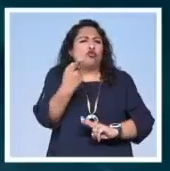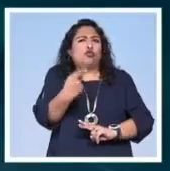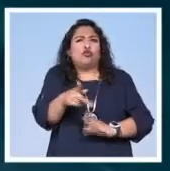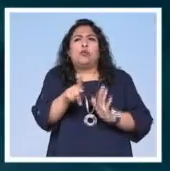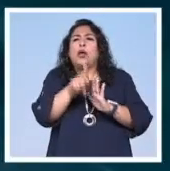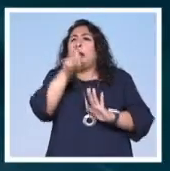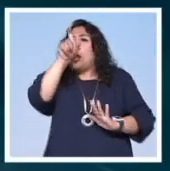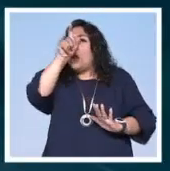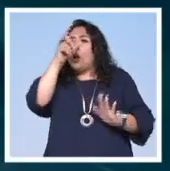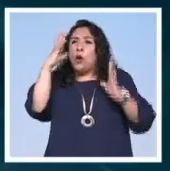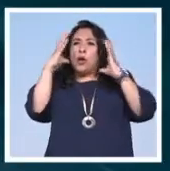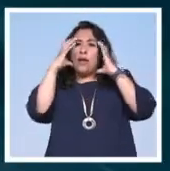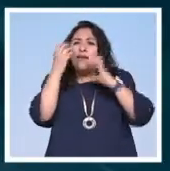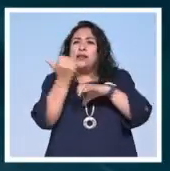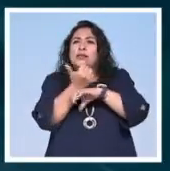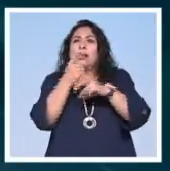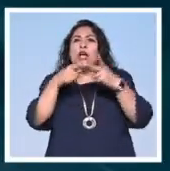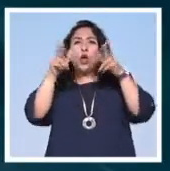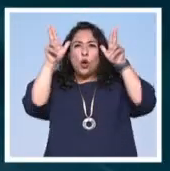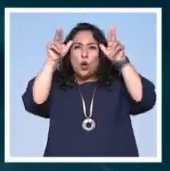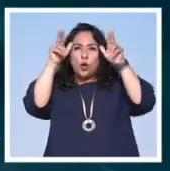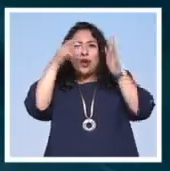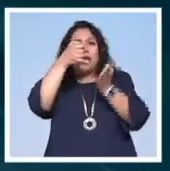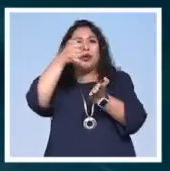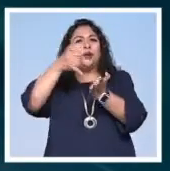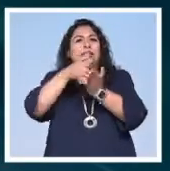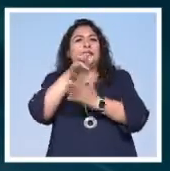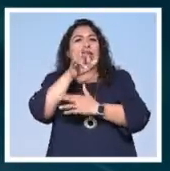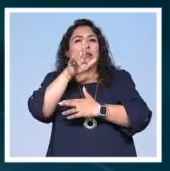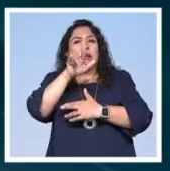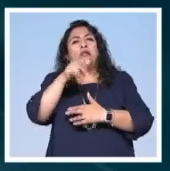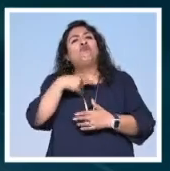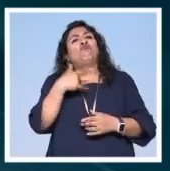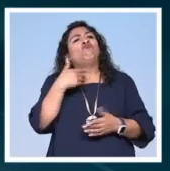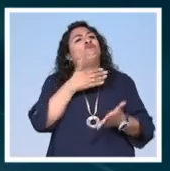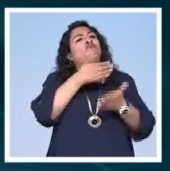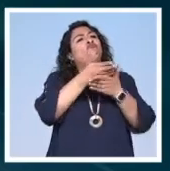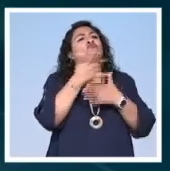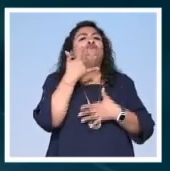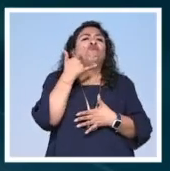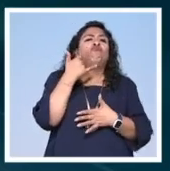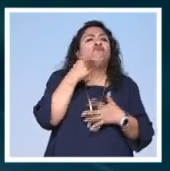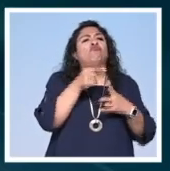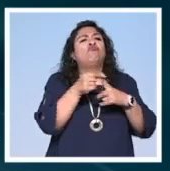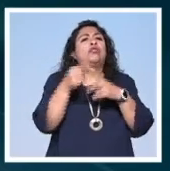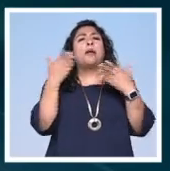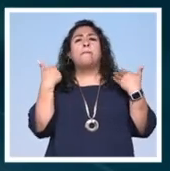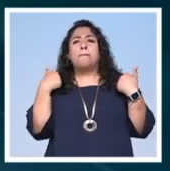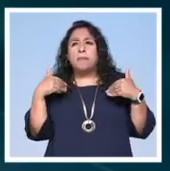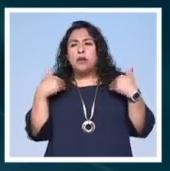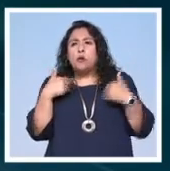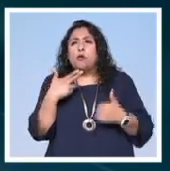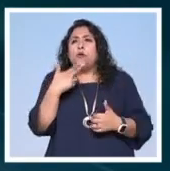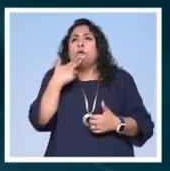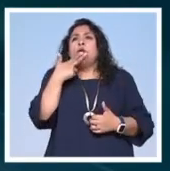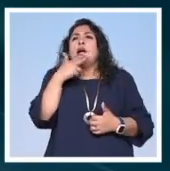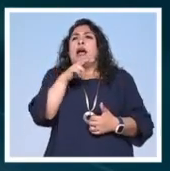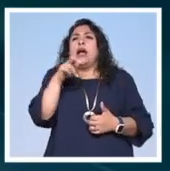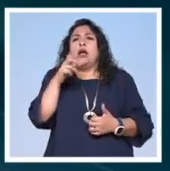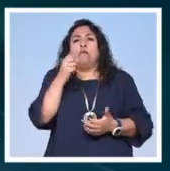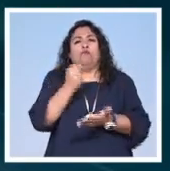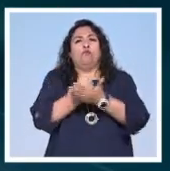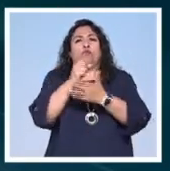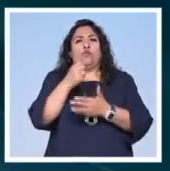como el oro cabeza amarilla y el conejo de las Islas Marías Durante los recorridos a esta reserva de la biósfera y patrimonio natural de la